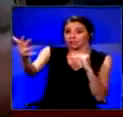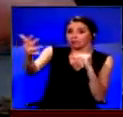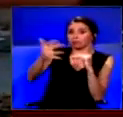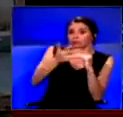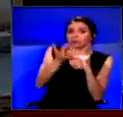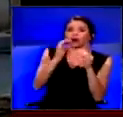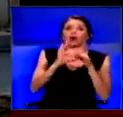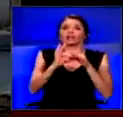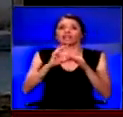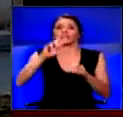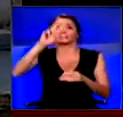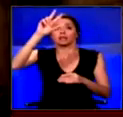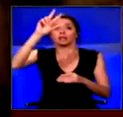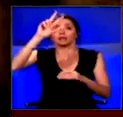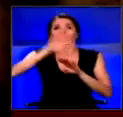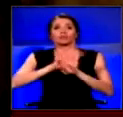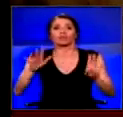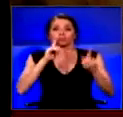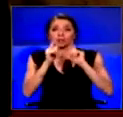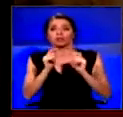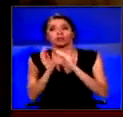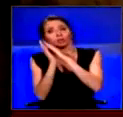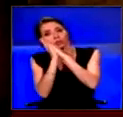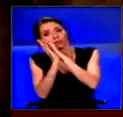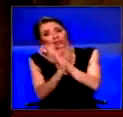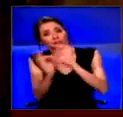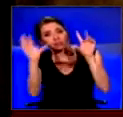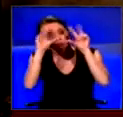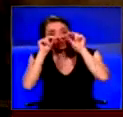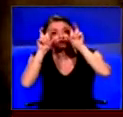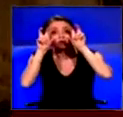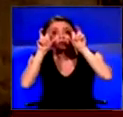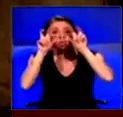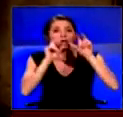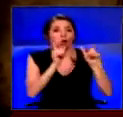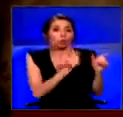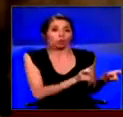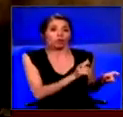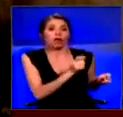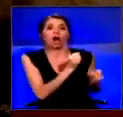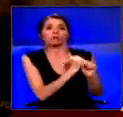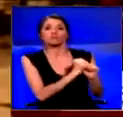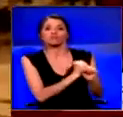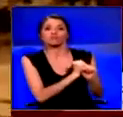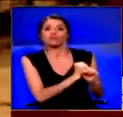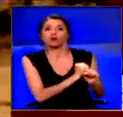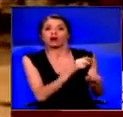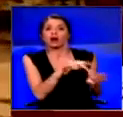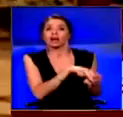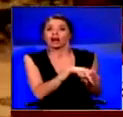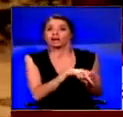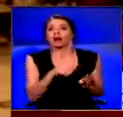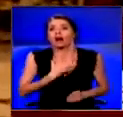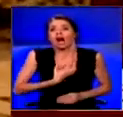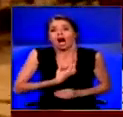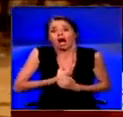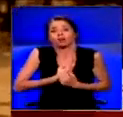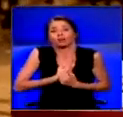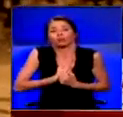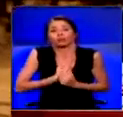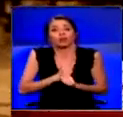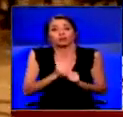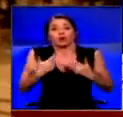a Dios ya no se pasó todo el peligro. No dormía nada en toda la noche porque teníamos que cuidar a los caballos que estaban acá. Yo tengo angustia,